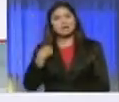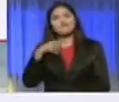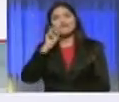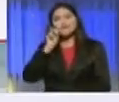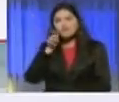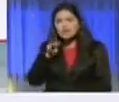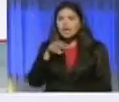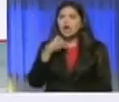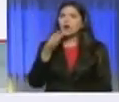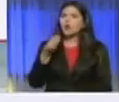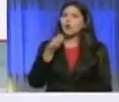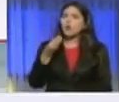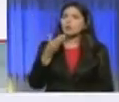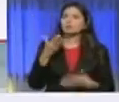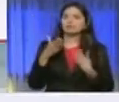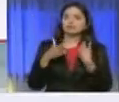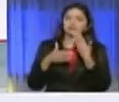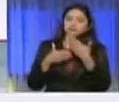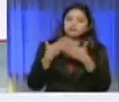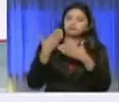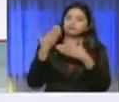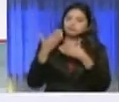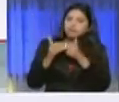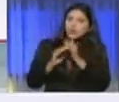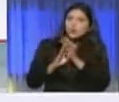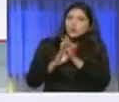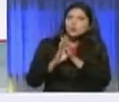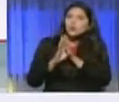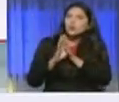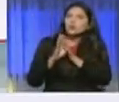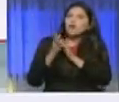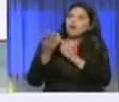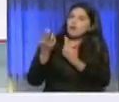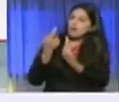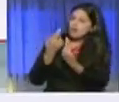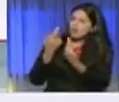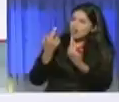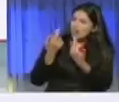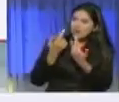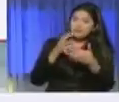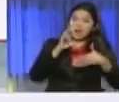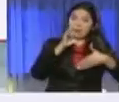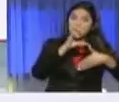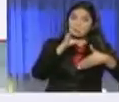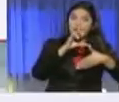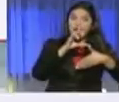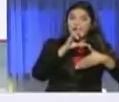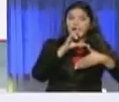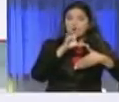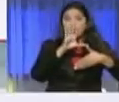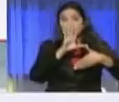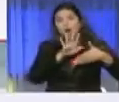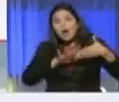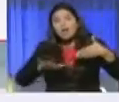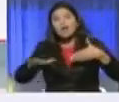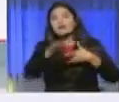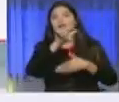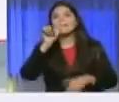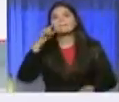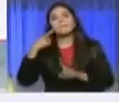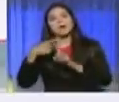el surgimiento de esa poderosa relación entre América Latina y el Caribe y la Gran